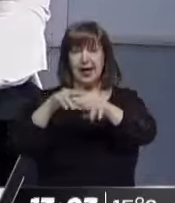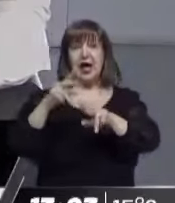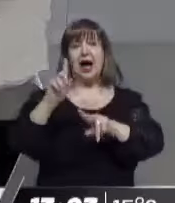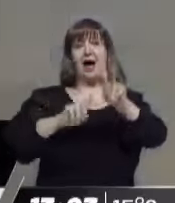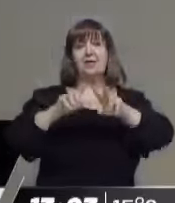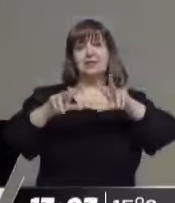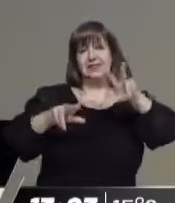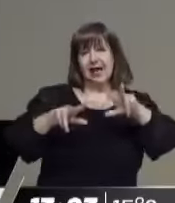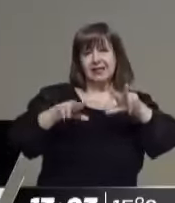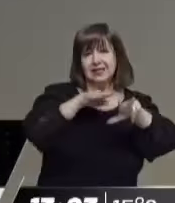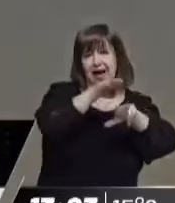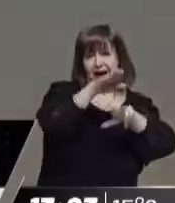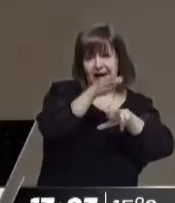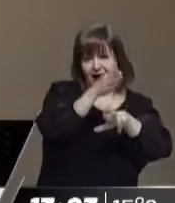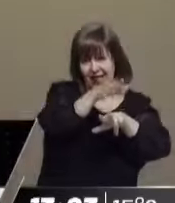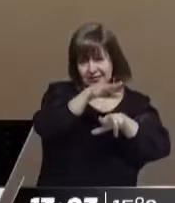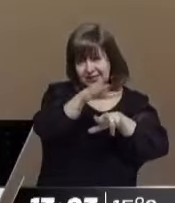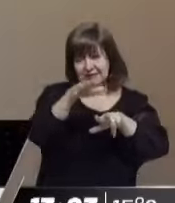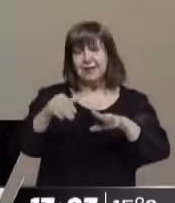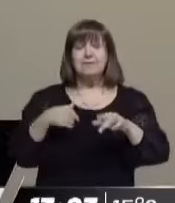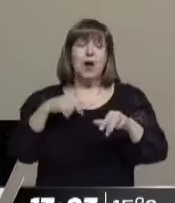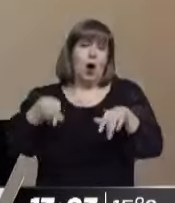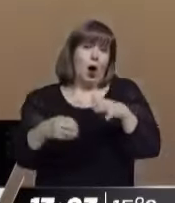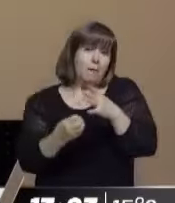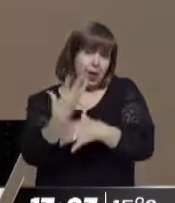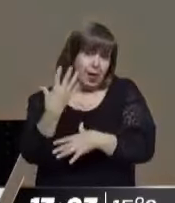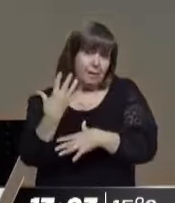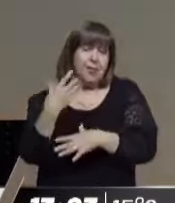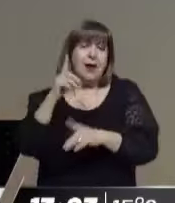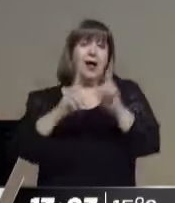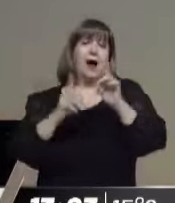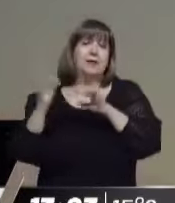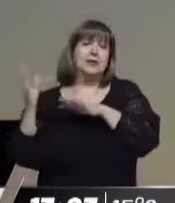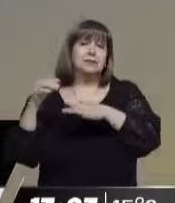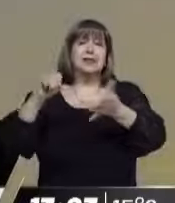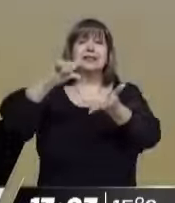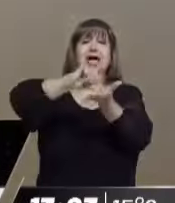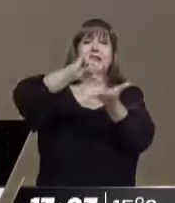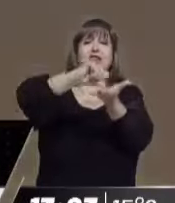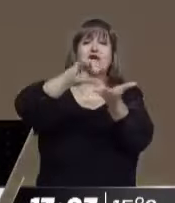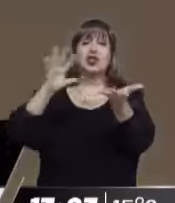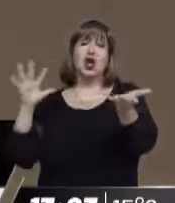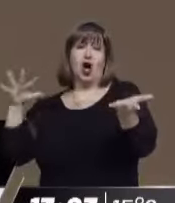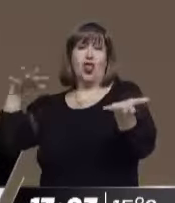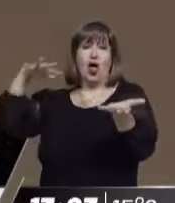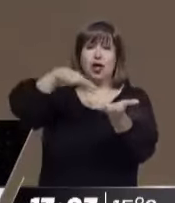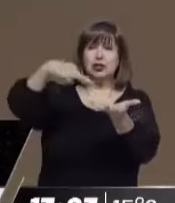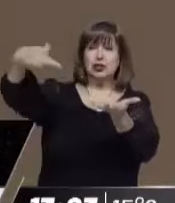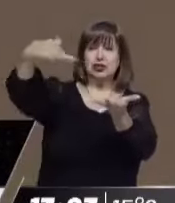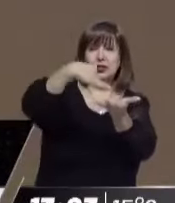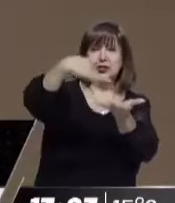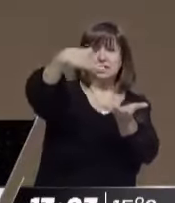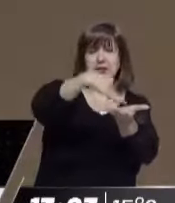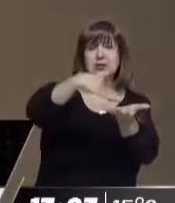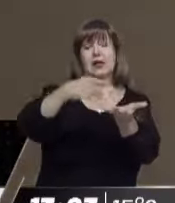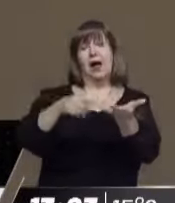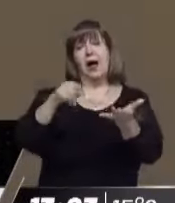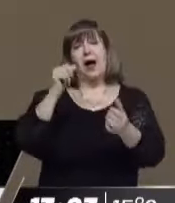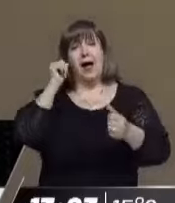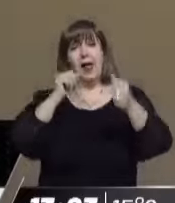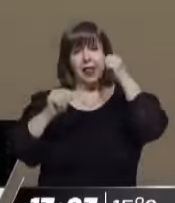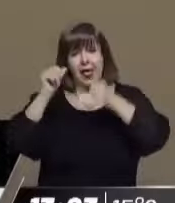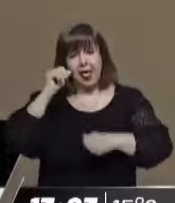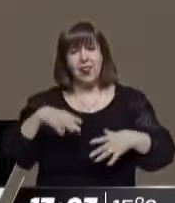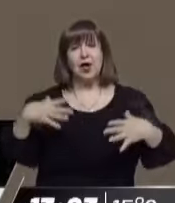Y hoy pasó esto, 7:00 de la mañana. Por momentos entrar a la ciudad se vuelve caótico. Y en esta oportunidad varias personas resultaron heridas después de que